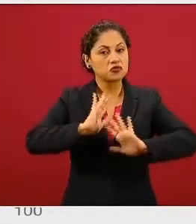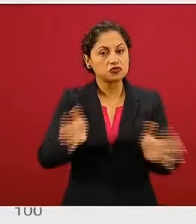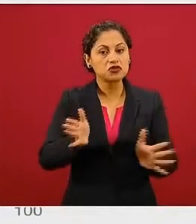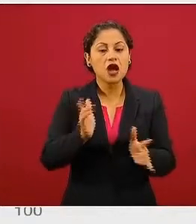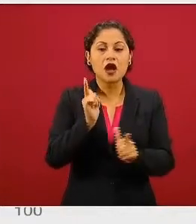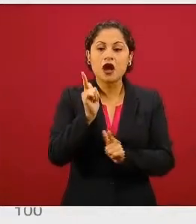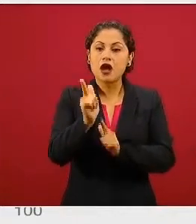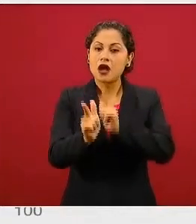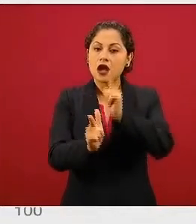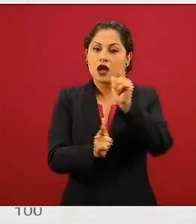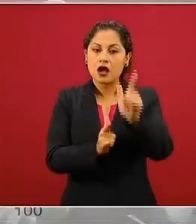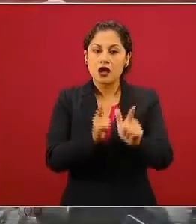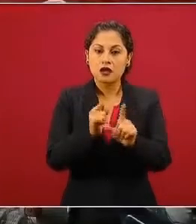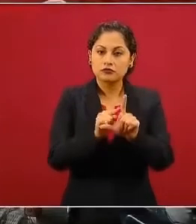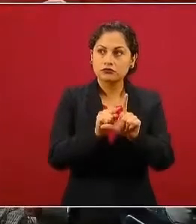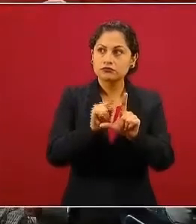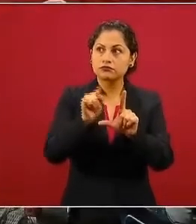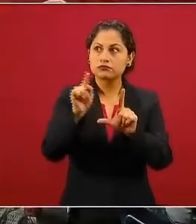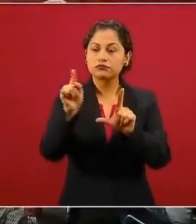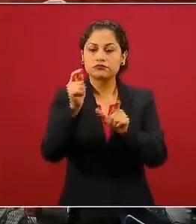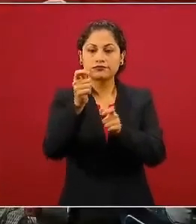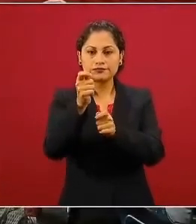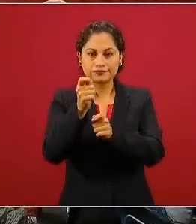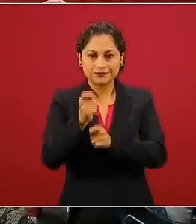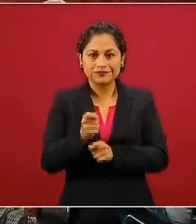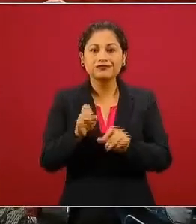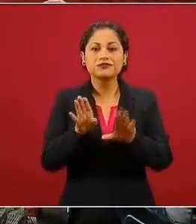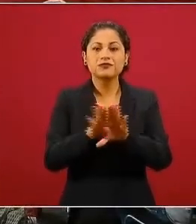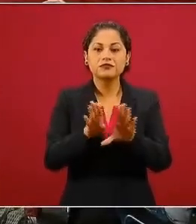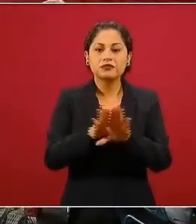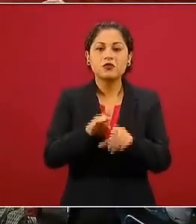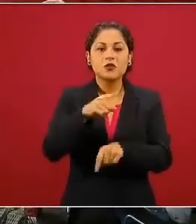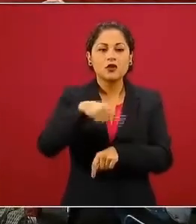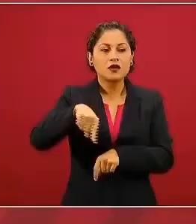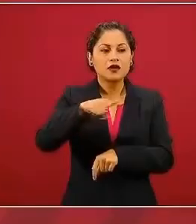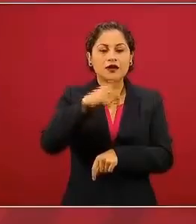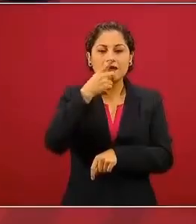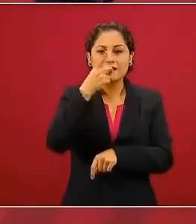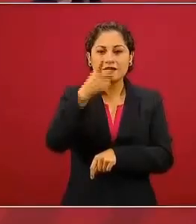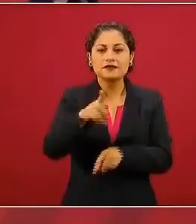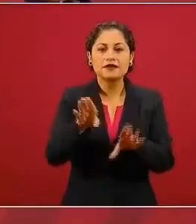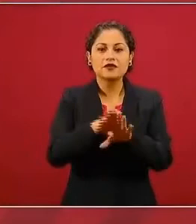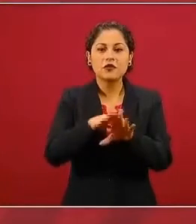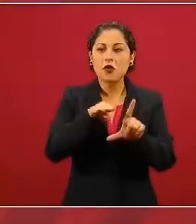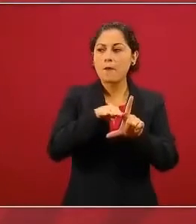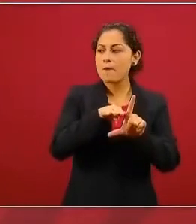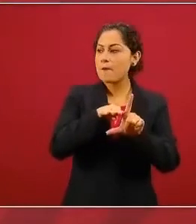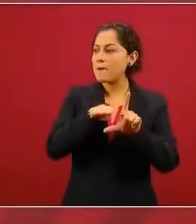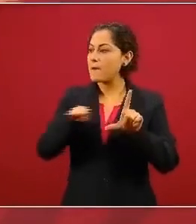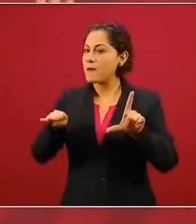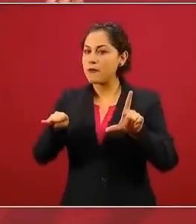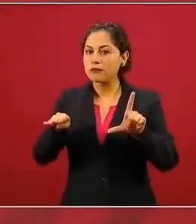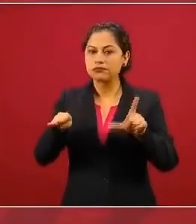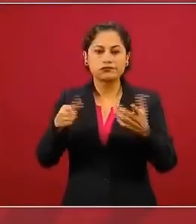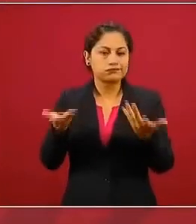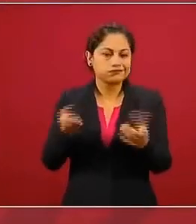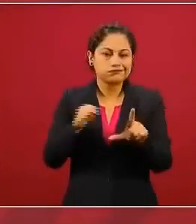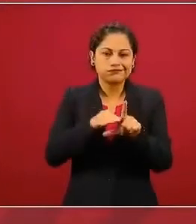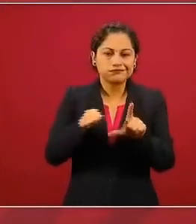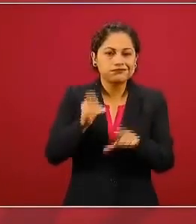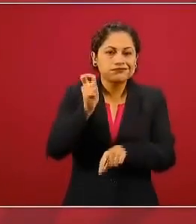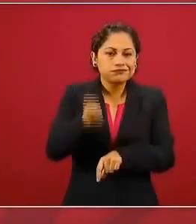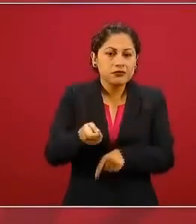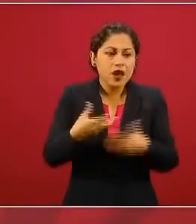se confunda y malinterprete, aplanar la curva no quiere decir que es exactamente plana. Exactamente plana querría decir no tenemos una